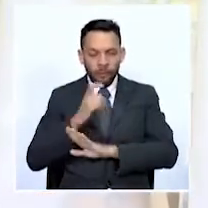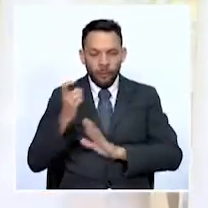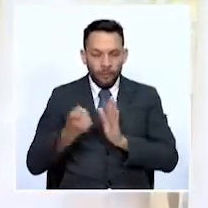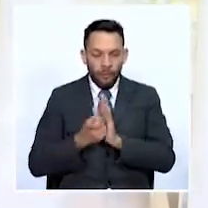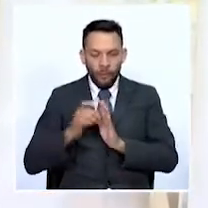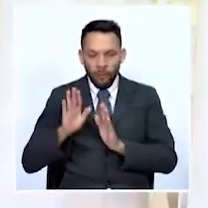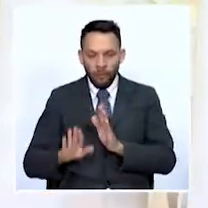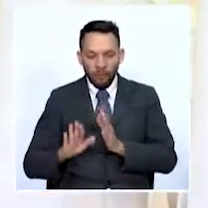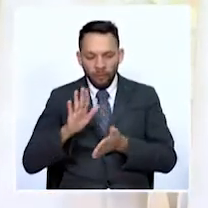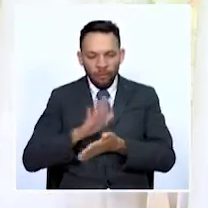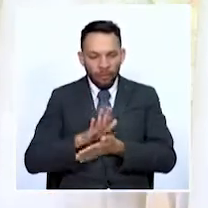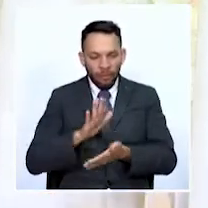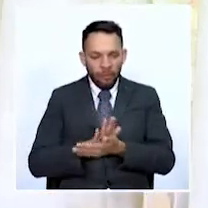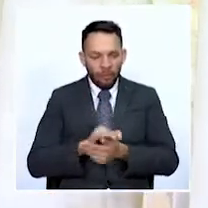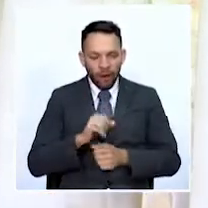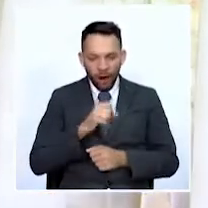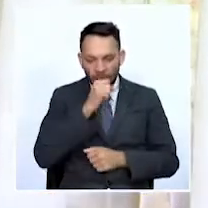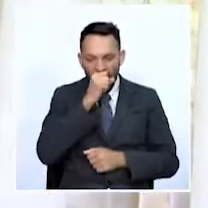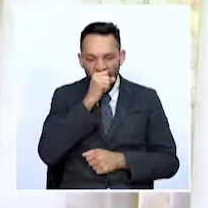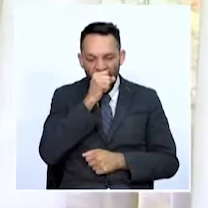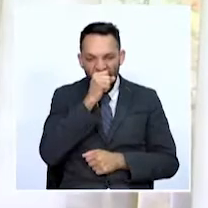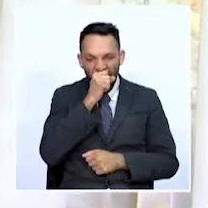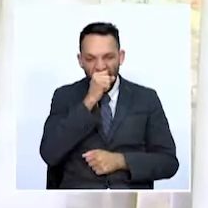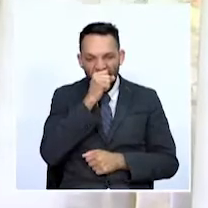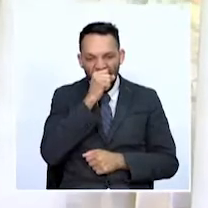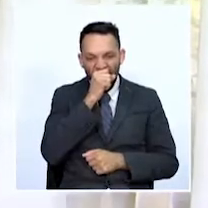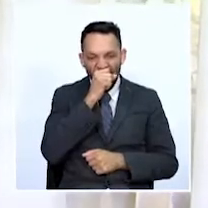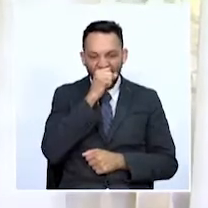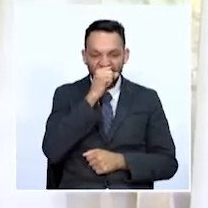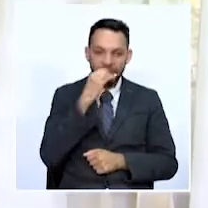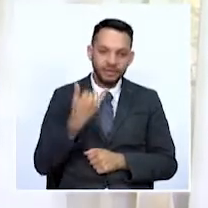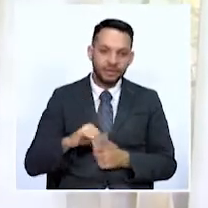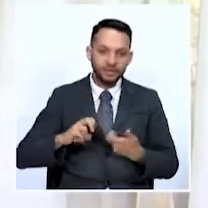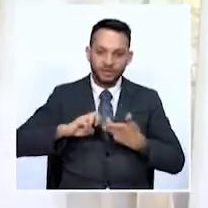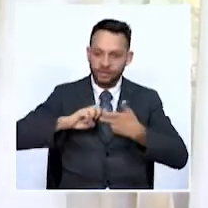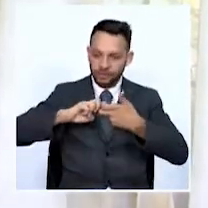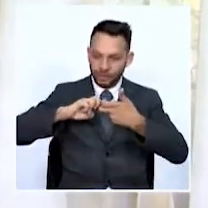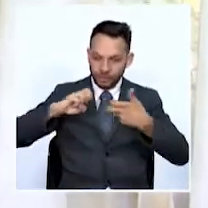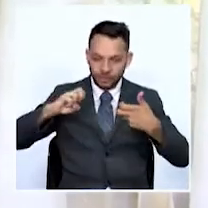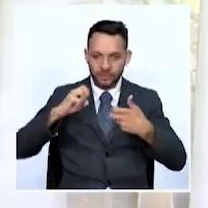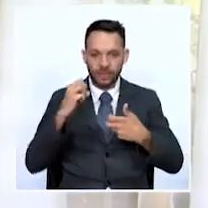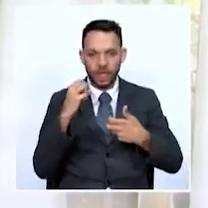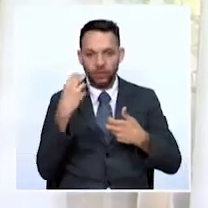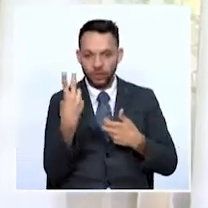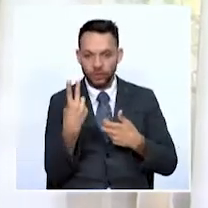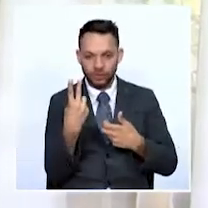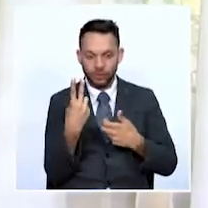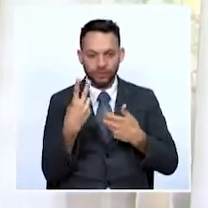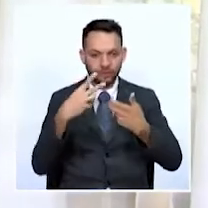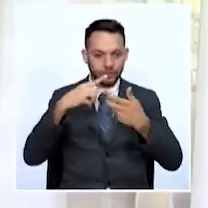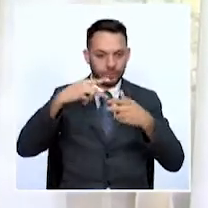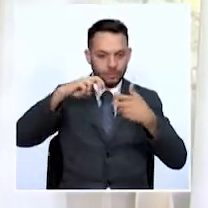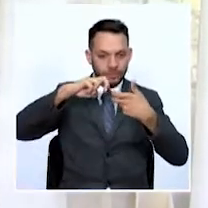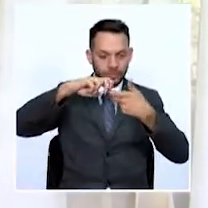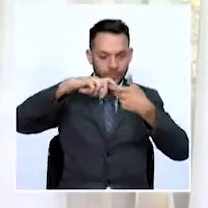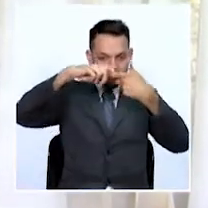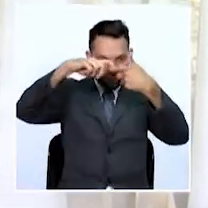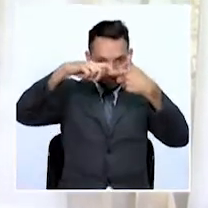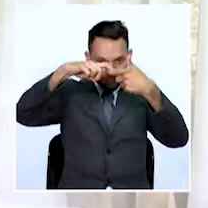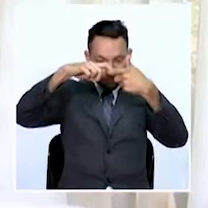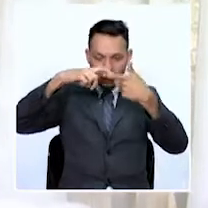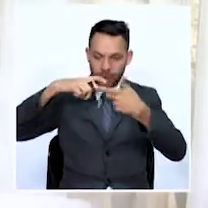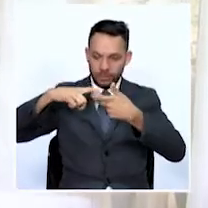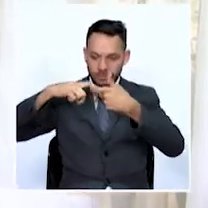ver es cómo están los ligamentos cruzados. El ligamento cruzado hay dos. El anterior, que nos evita